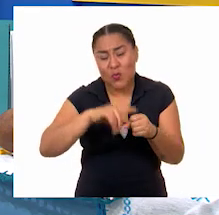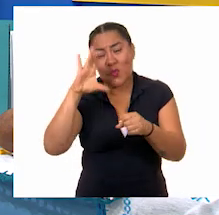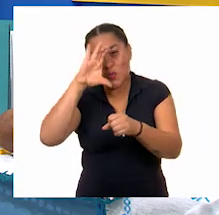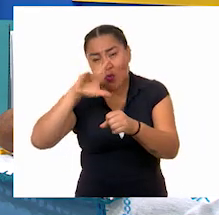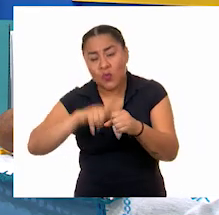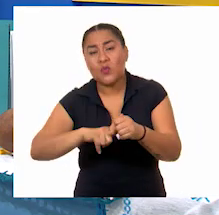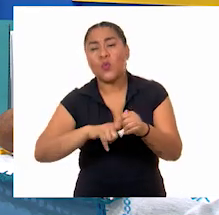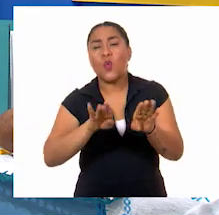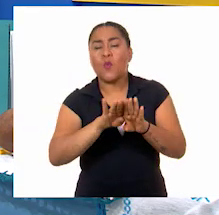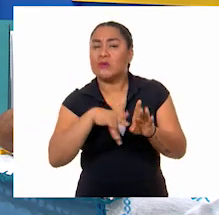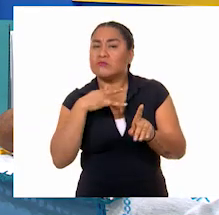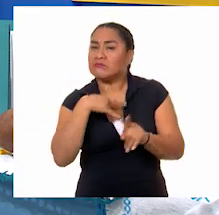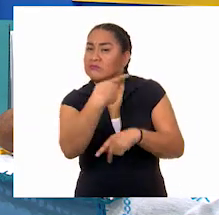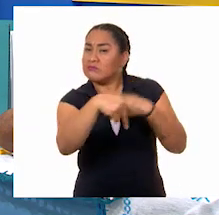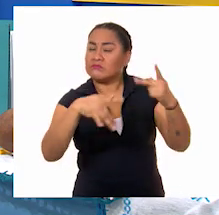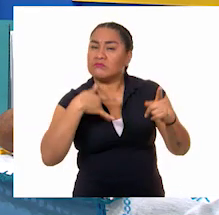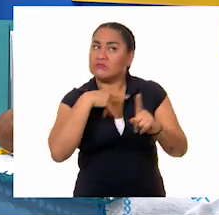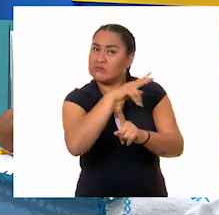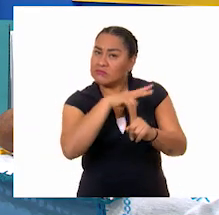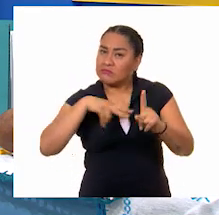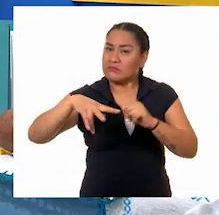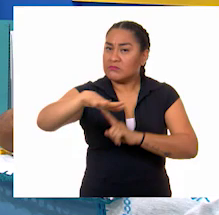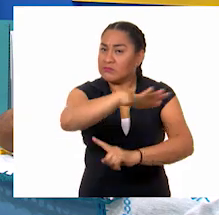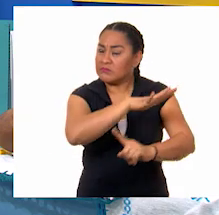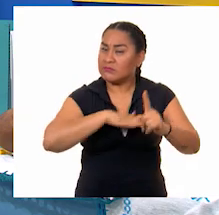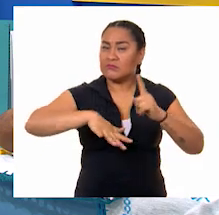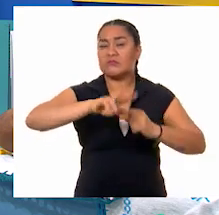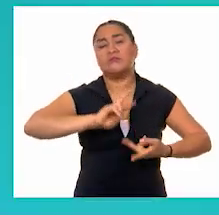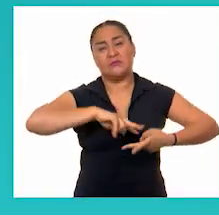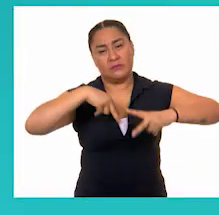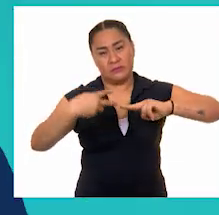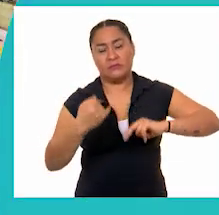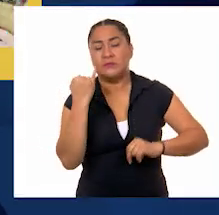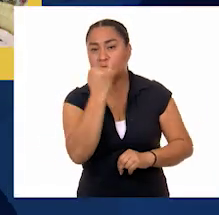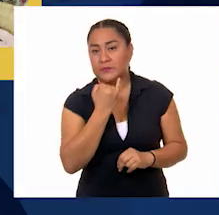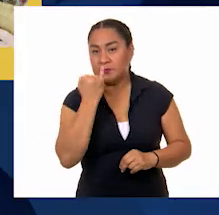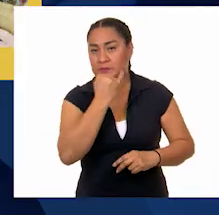nuestra cosmovisión. Justo, Joaquín.